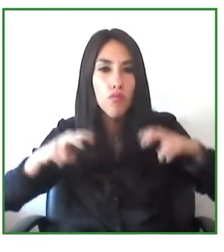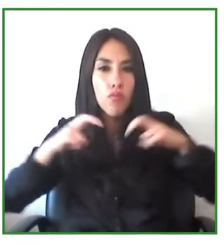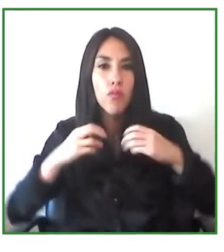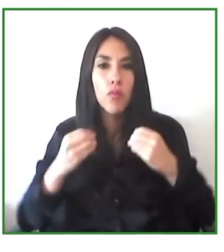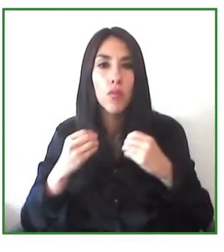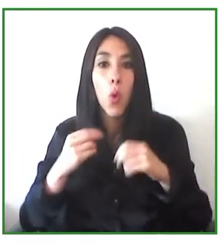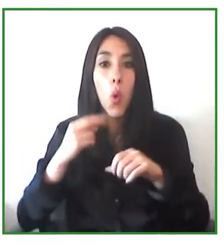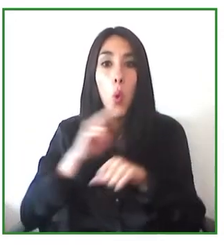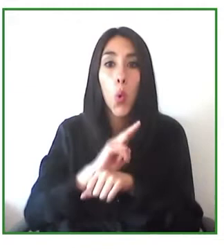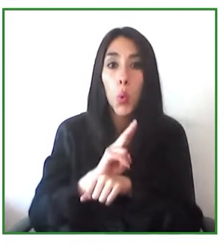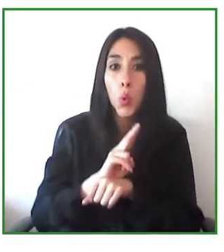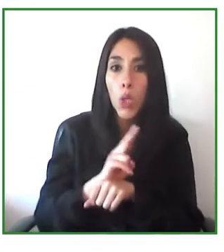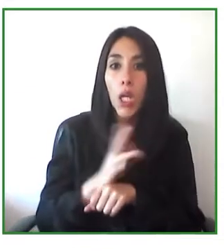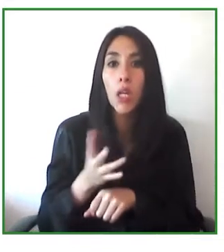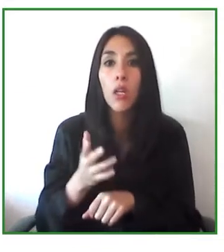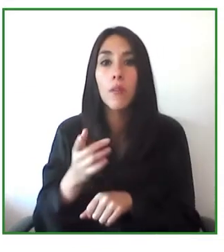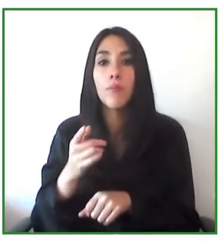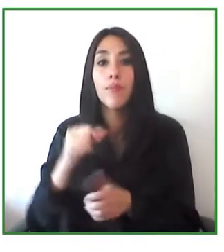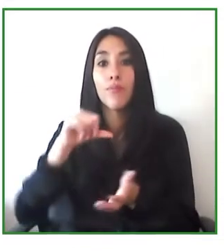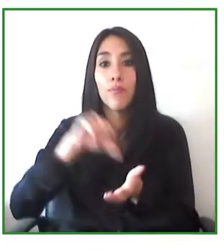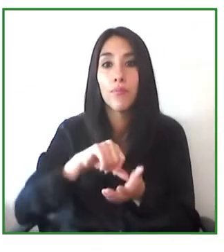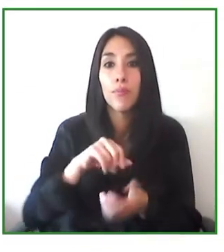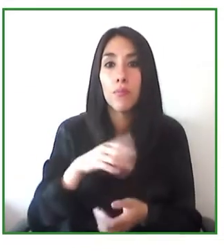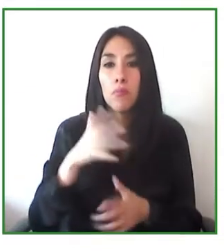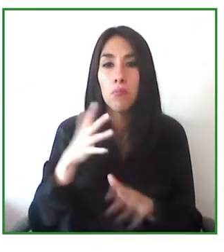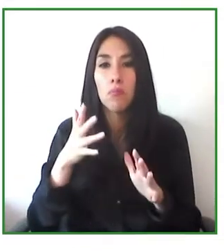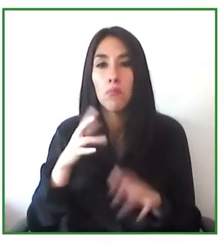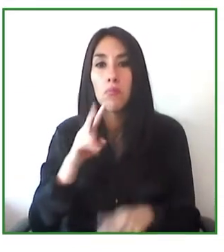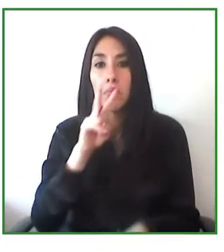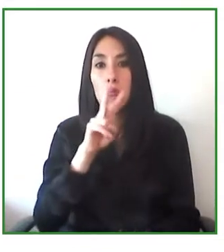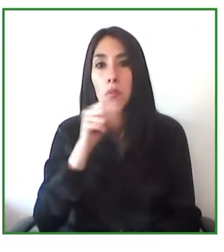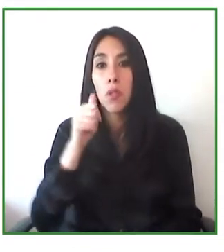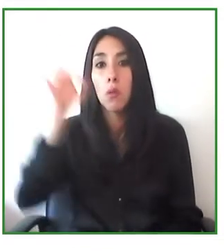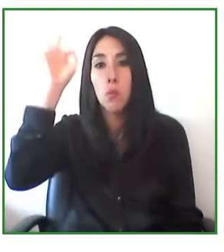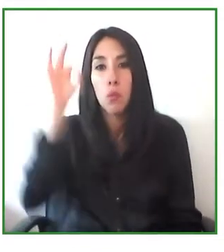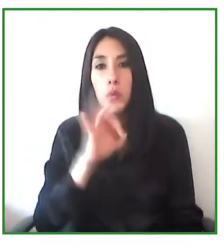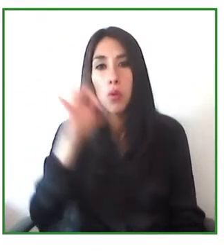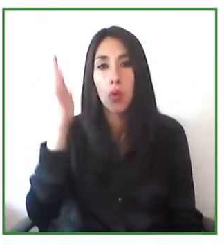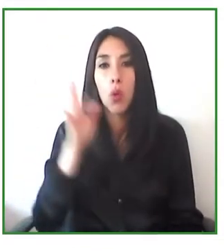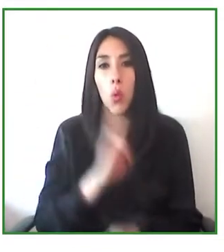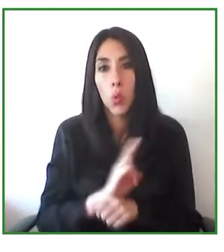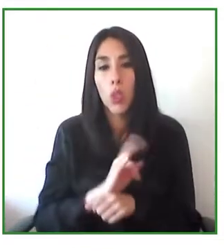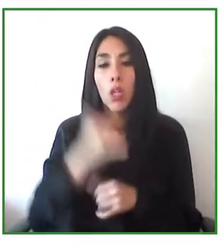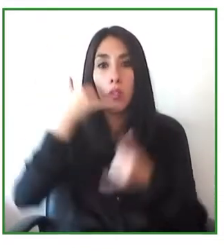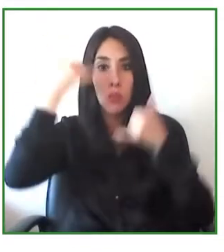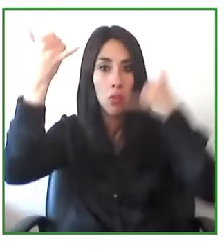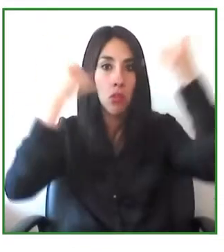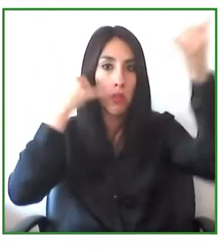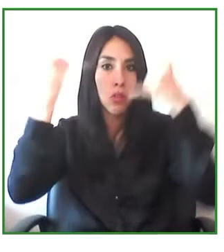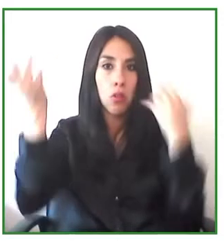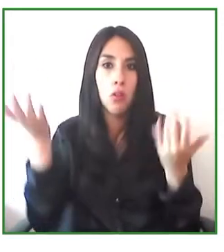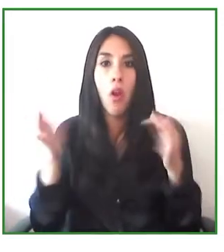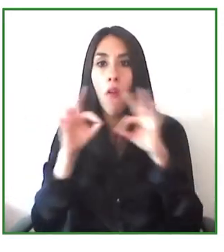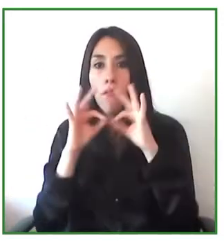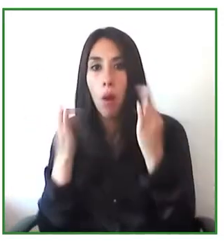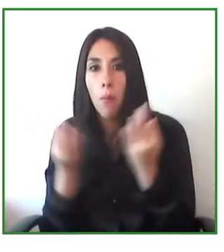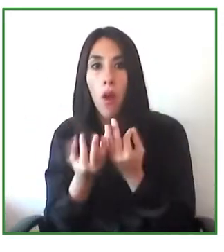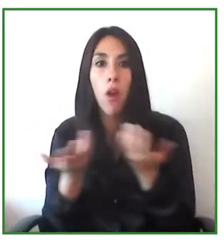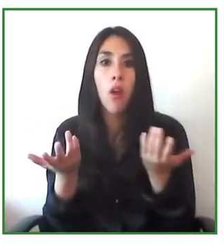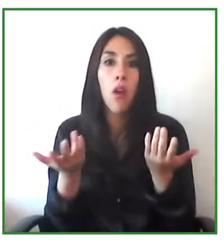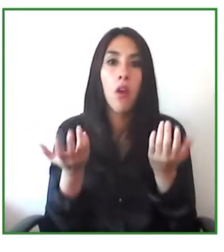el 36% lo usan para temas familiares, para temas personales está en un